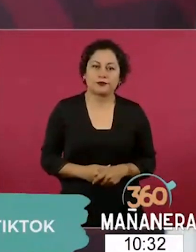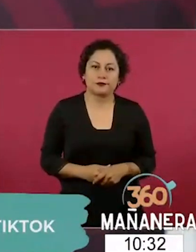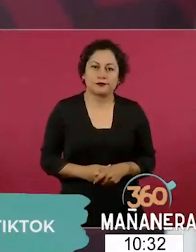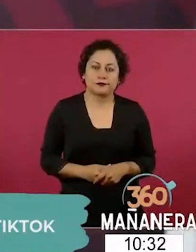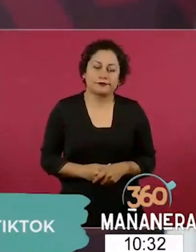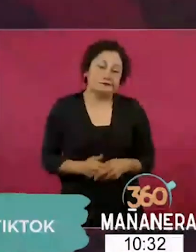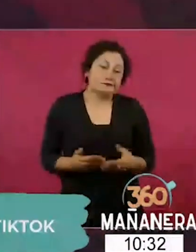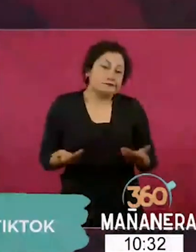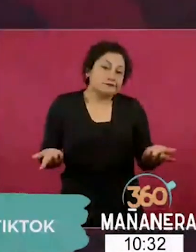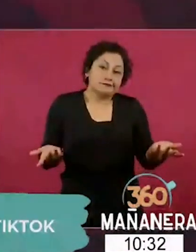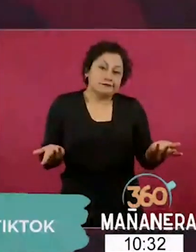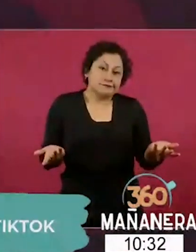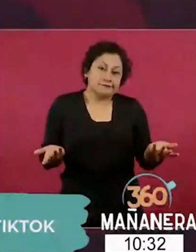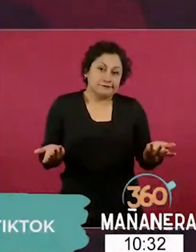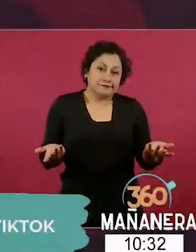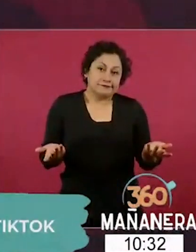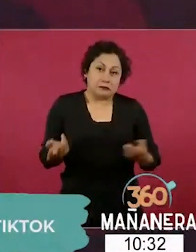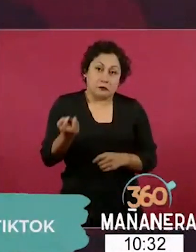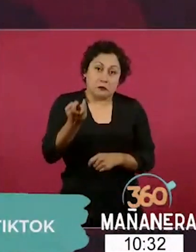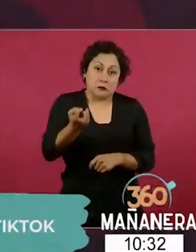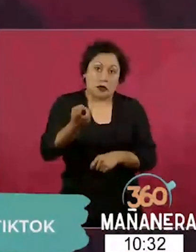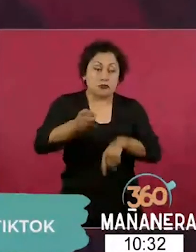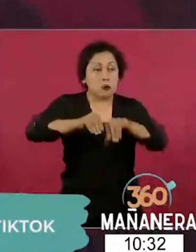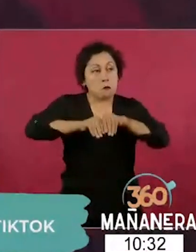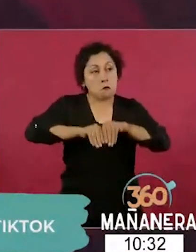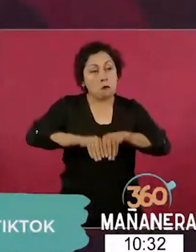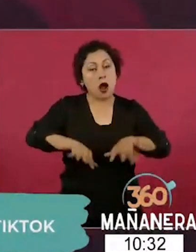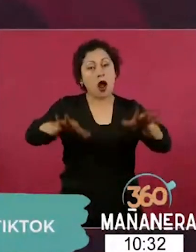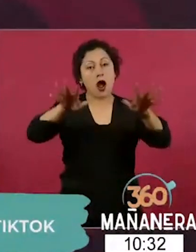todo lo que publica